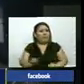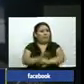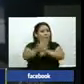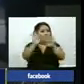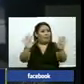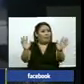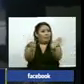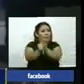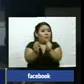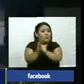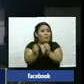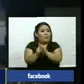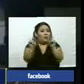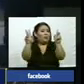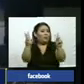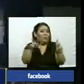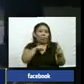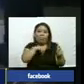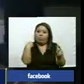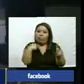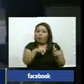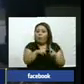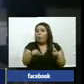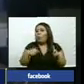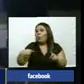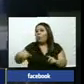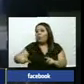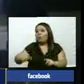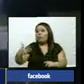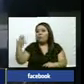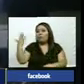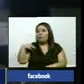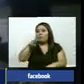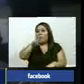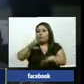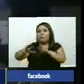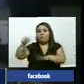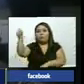de homicidio ocurrido el día 28 de agosto.